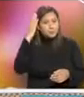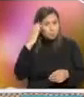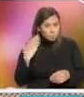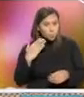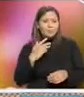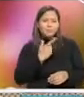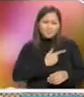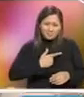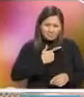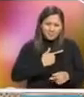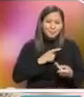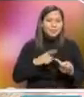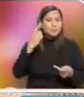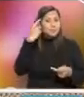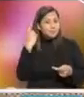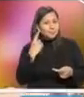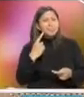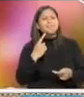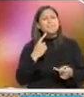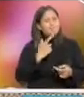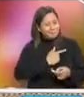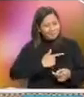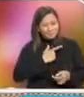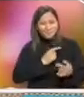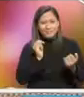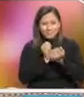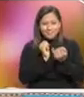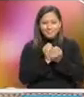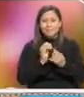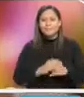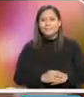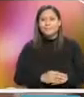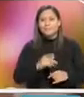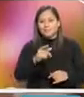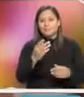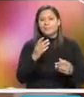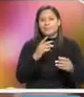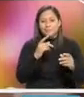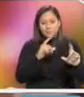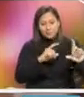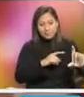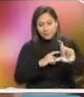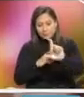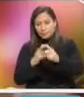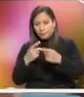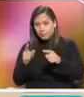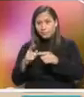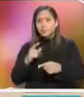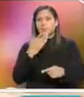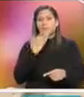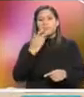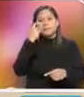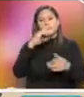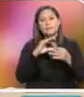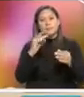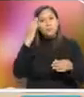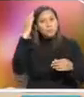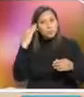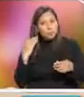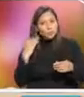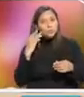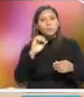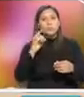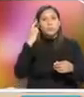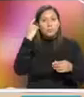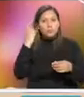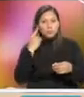te enamores, y si eres rizada, también de la misma manera. Y que son productos diferentes, ¿no? Como bien lo comentas, para cabelleras lacias o para